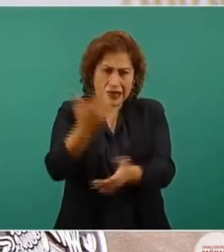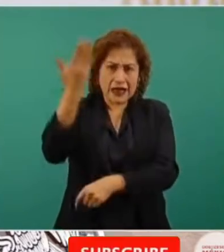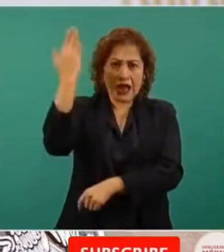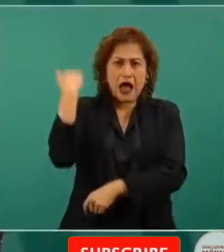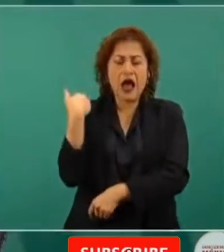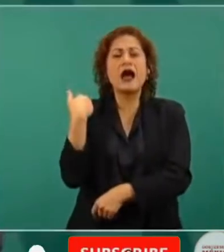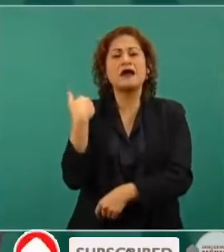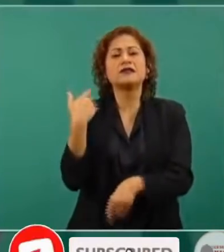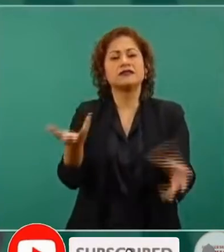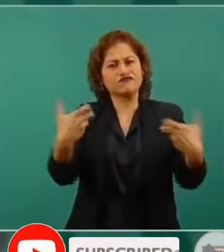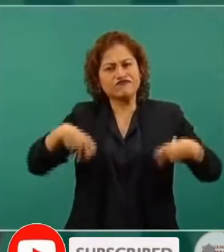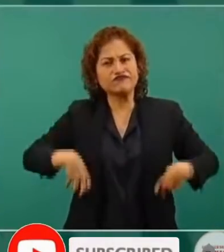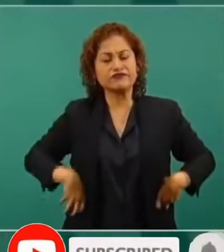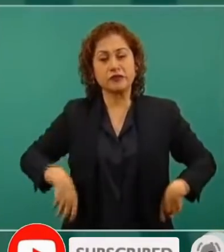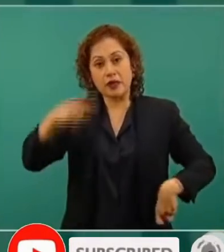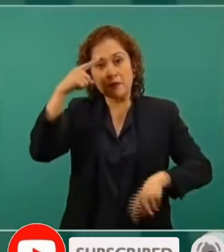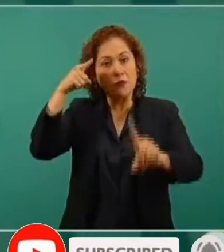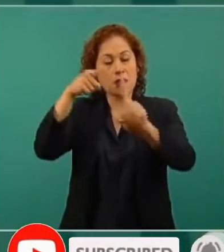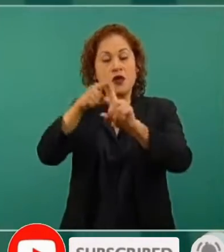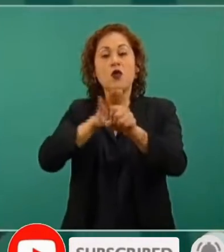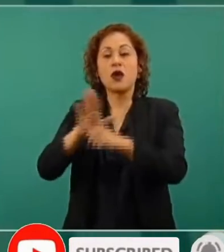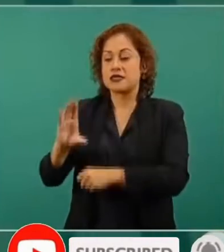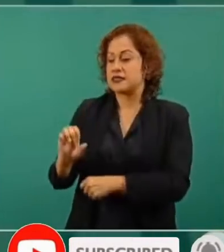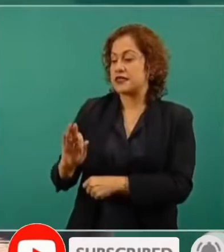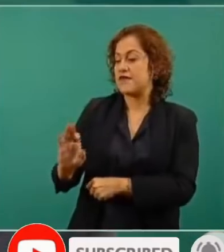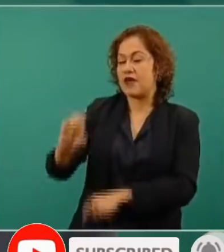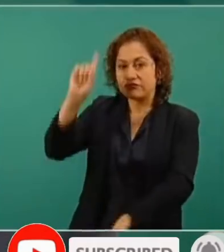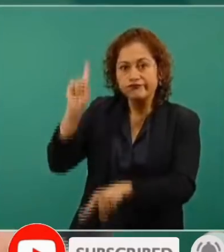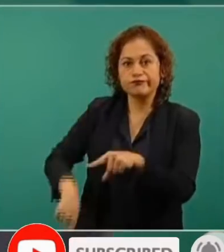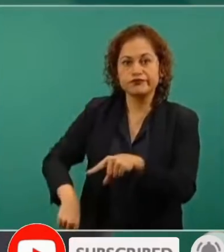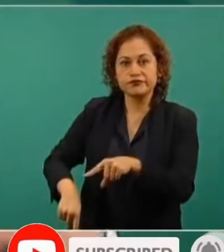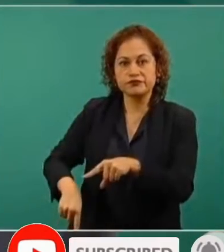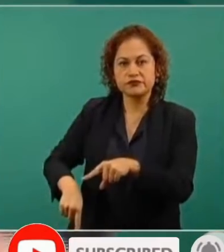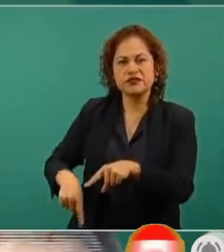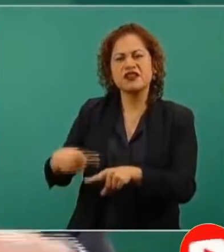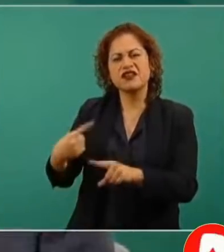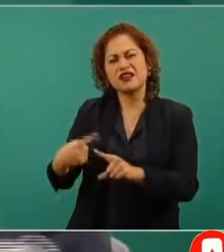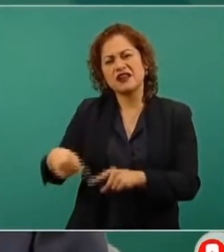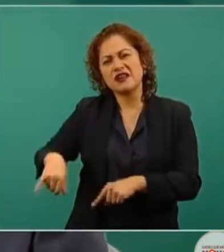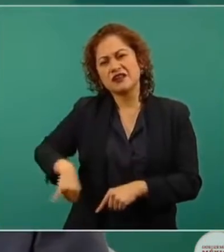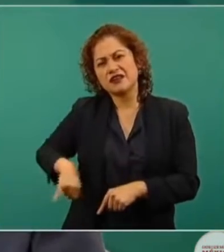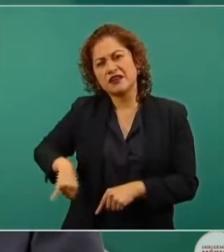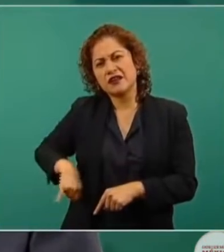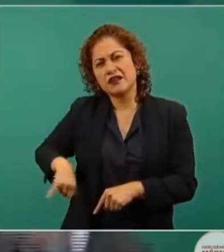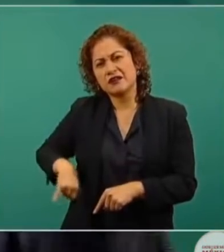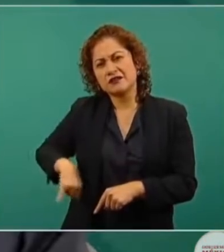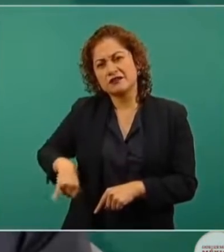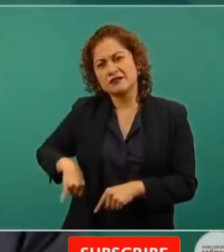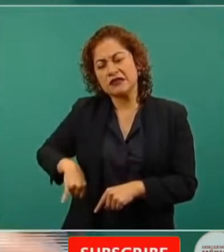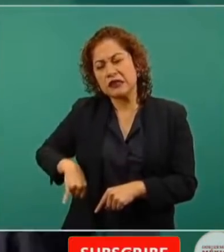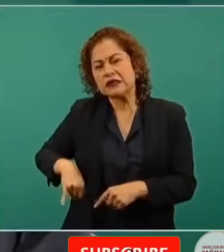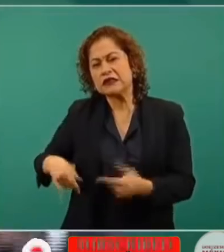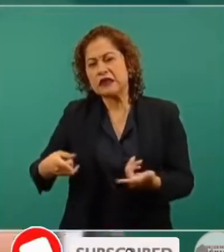que desaparezca la CFE y los intereses ajenos se queden con un mercado eléctrico para